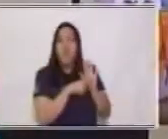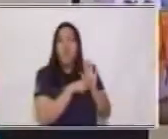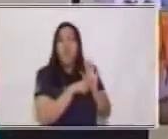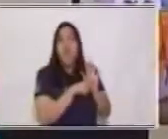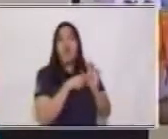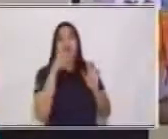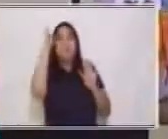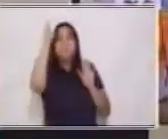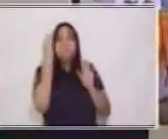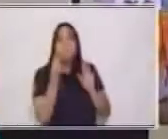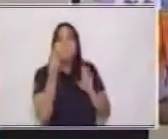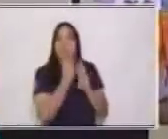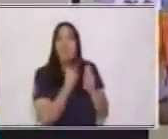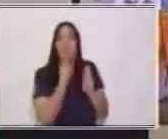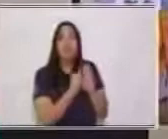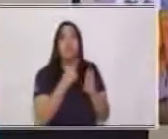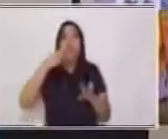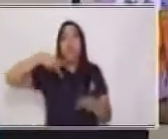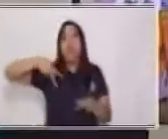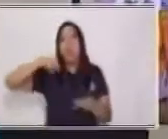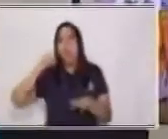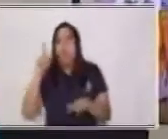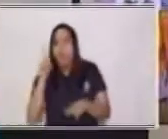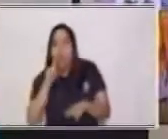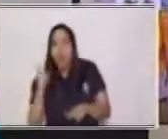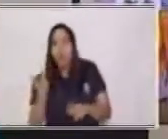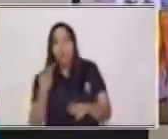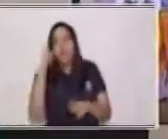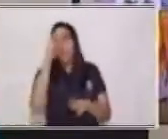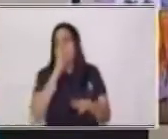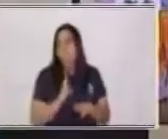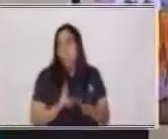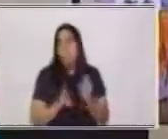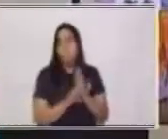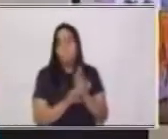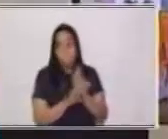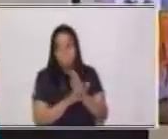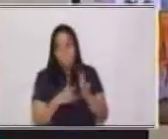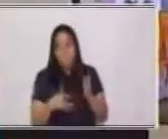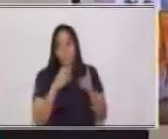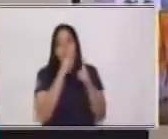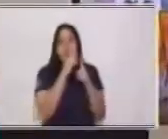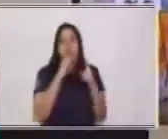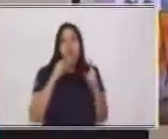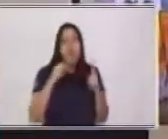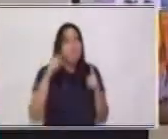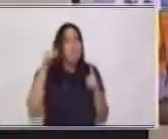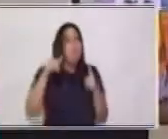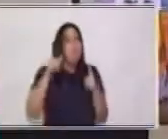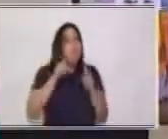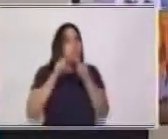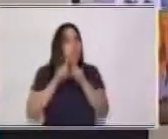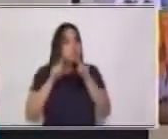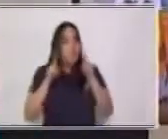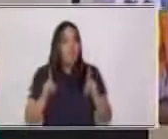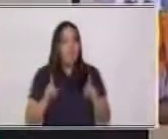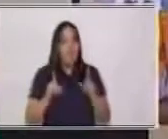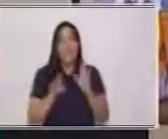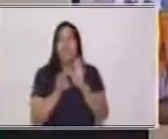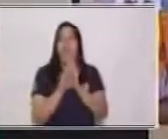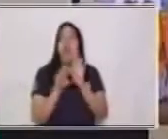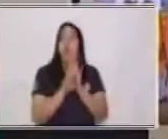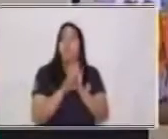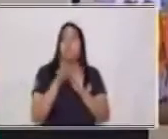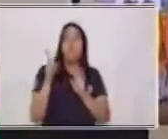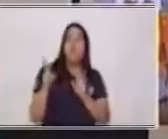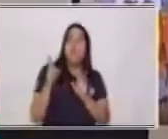estamos negando, ¿verdad? Muy bien. Entonces, esta oración tiene algo peculiar. Esta oración tiene la palabra